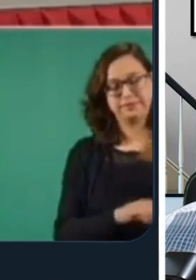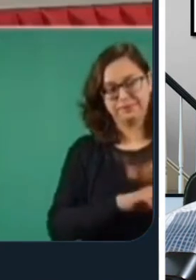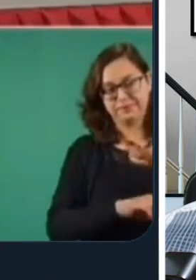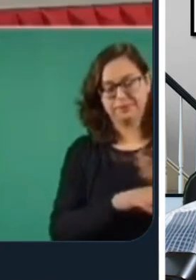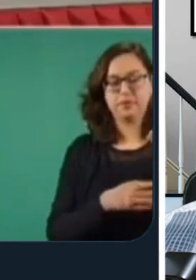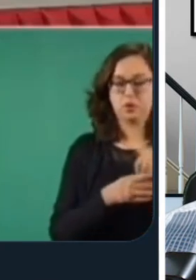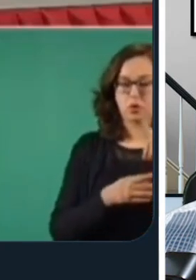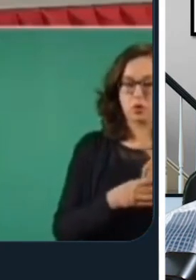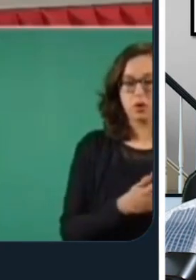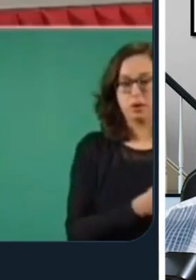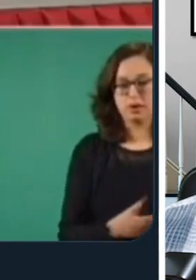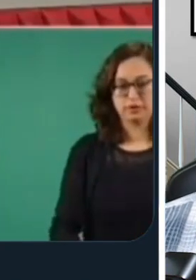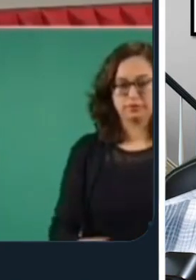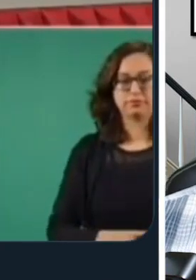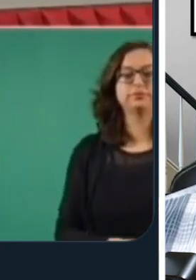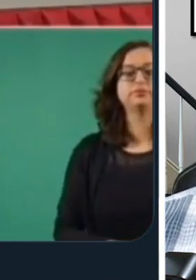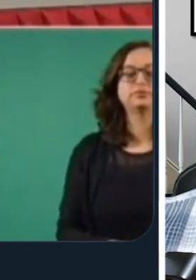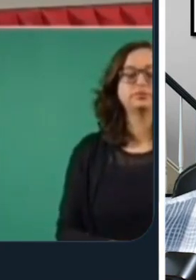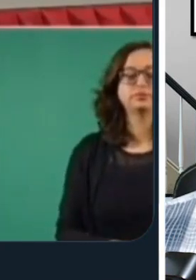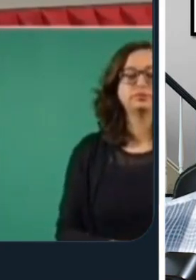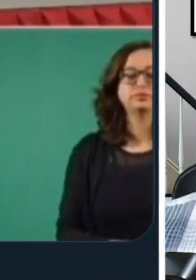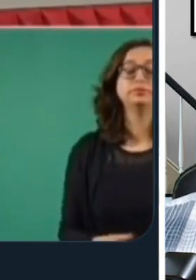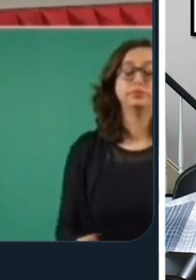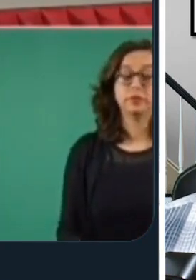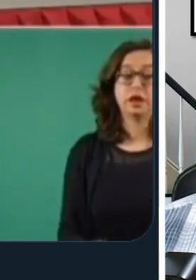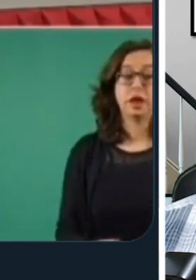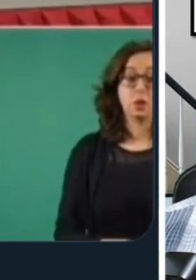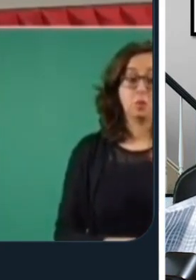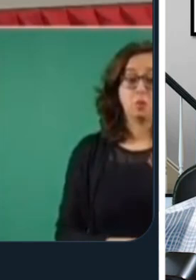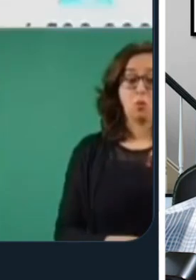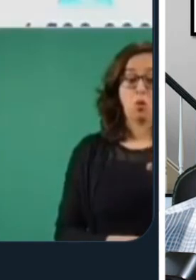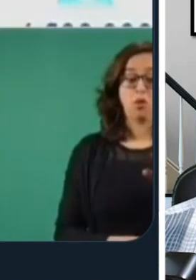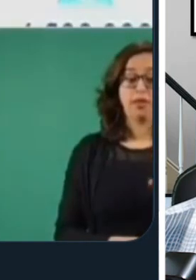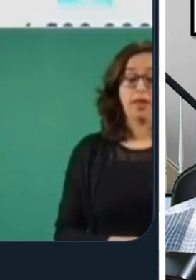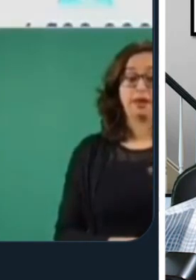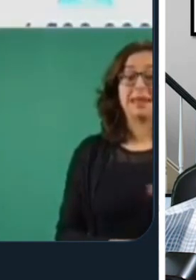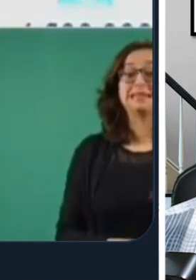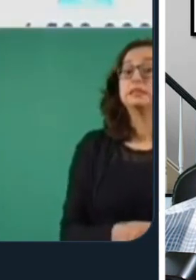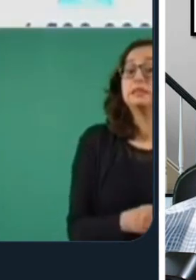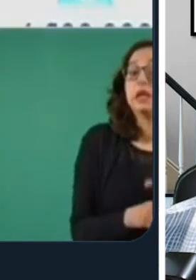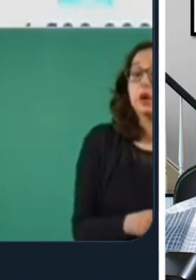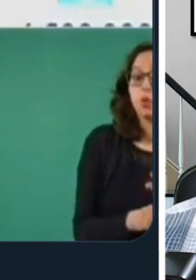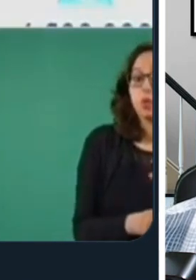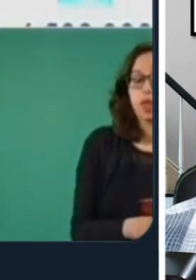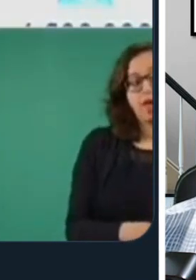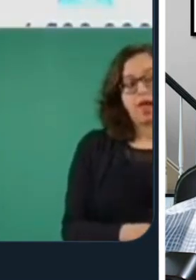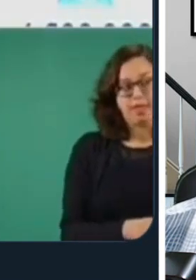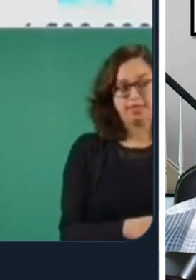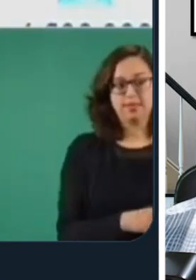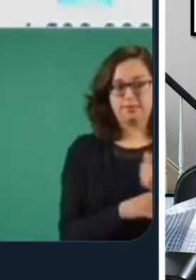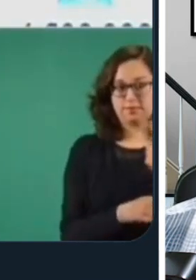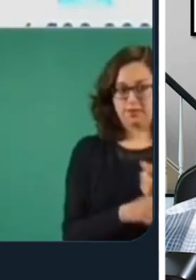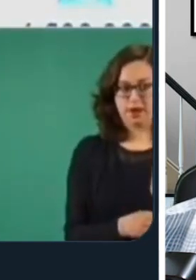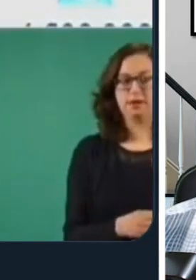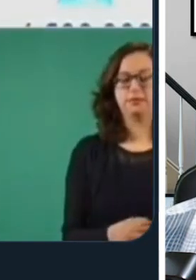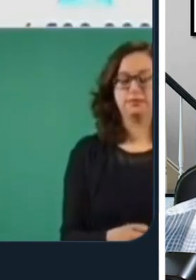Unidos. Como ya dije, las de Moderna son para complementar el esquema de las personas vacunadas con el primer envío.